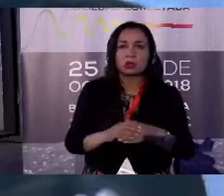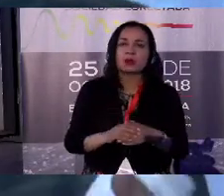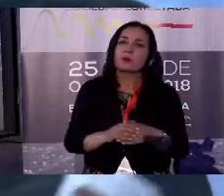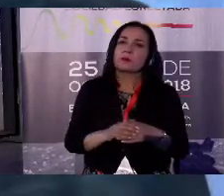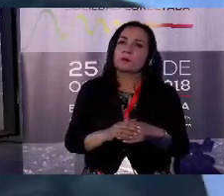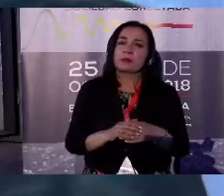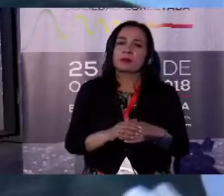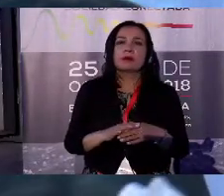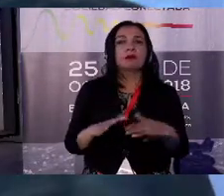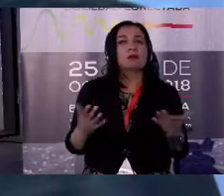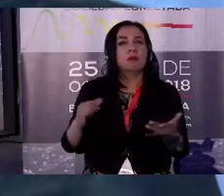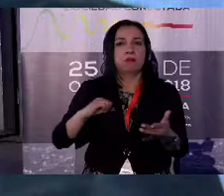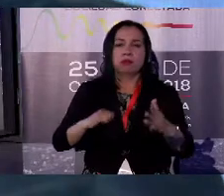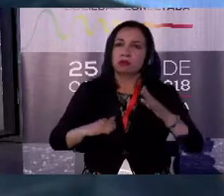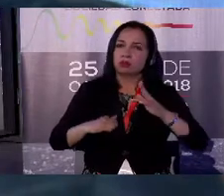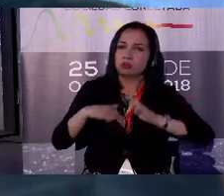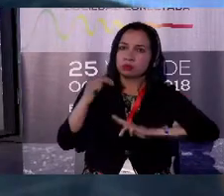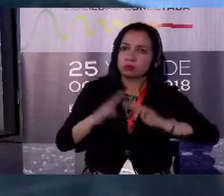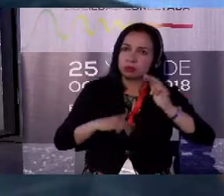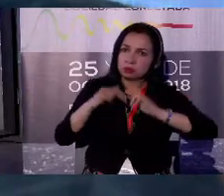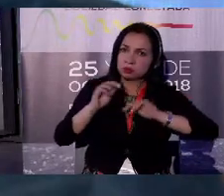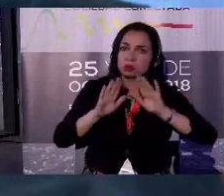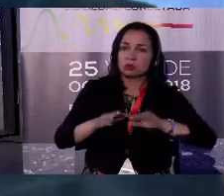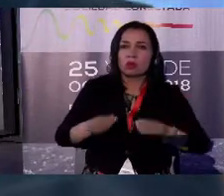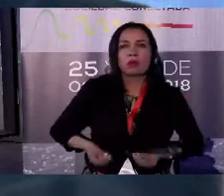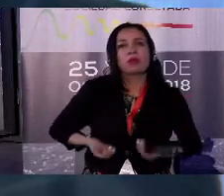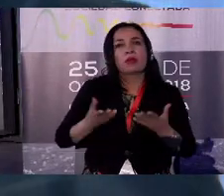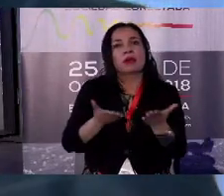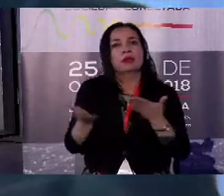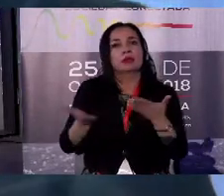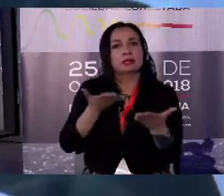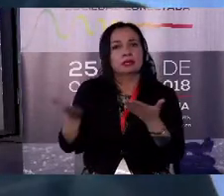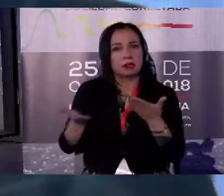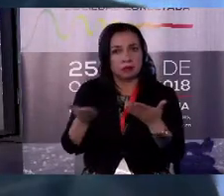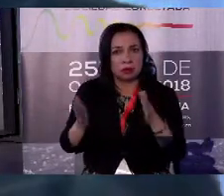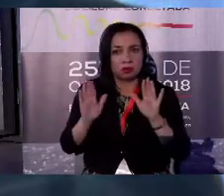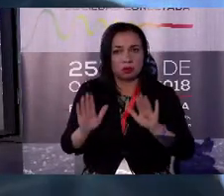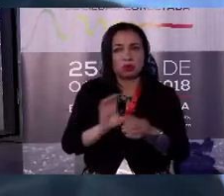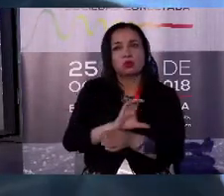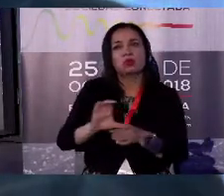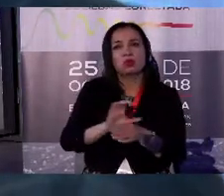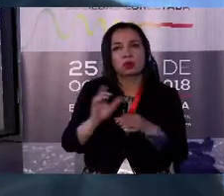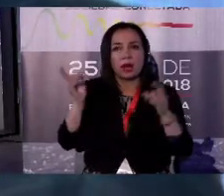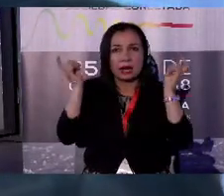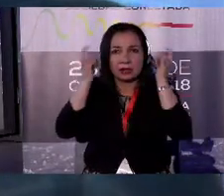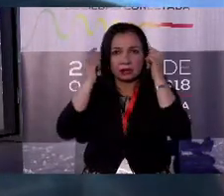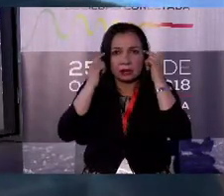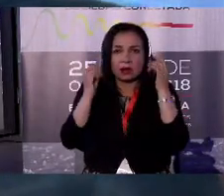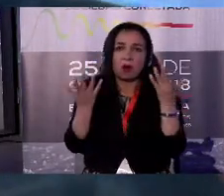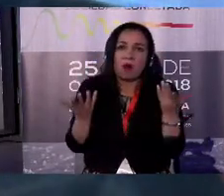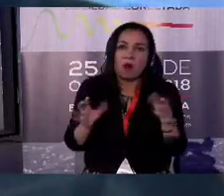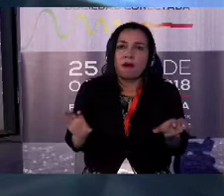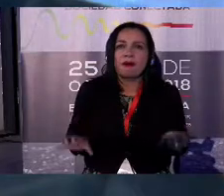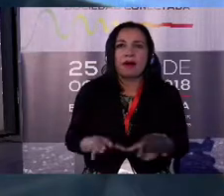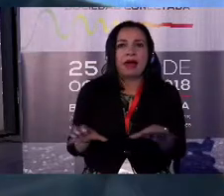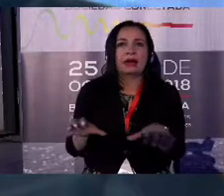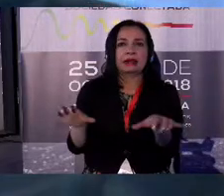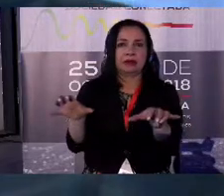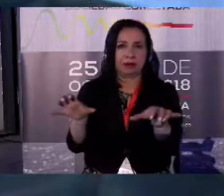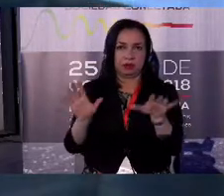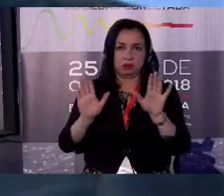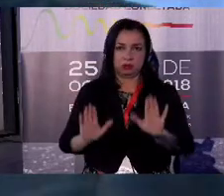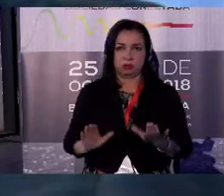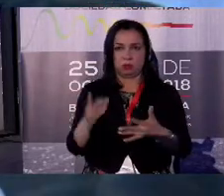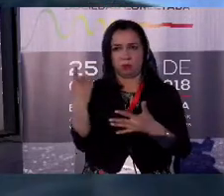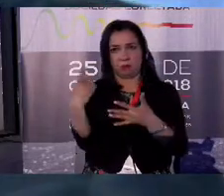y tener infraestructura que brinda servicios a ciudades inteligentes o muchas otras actividades